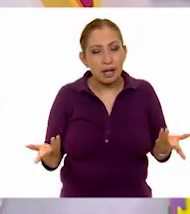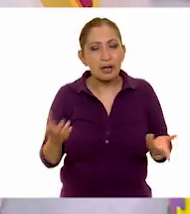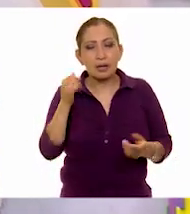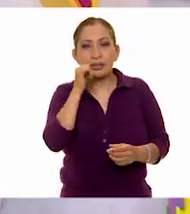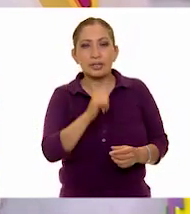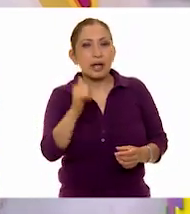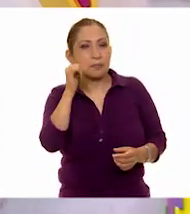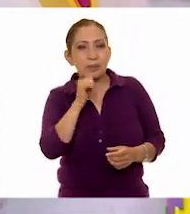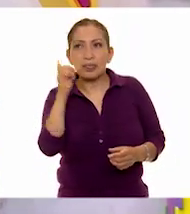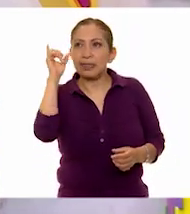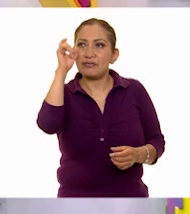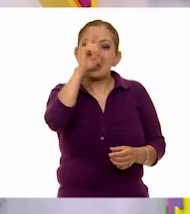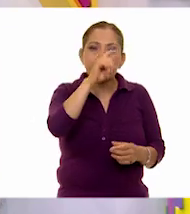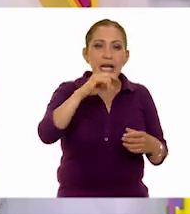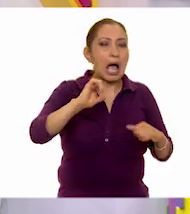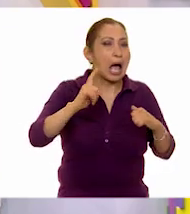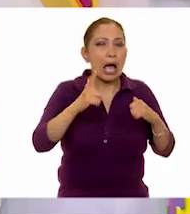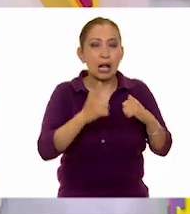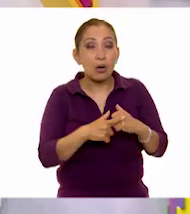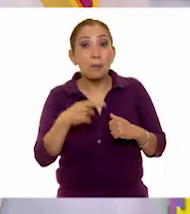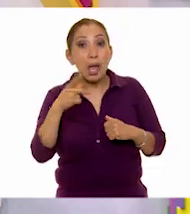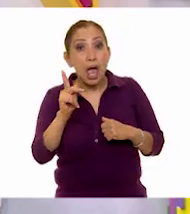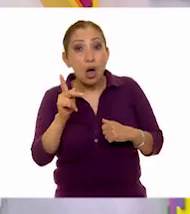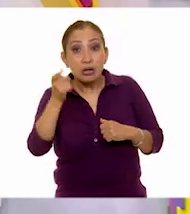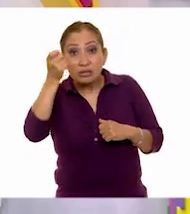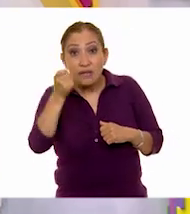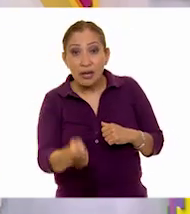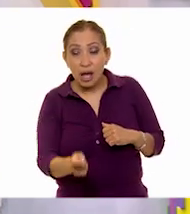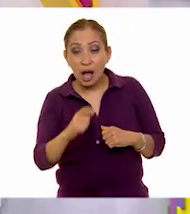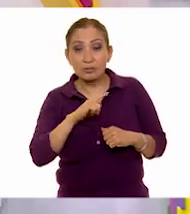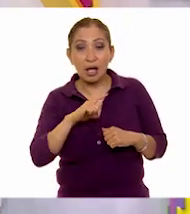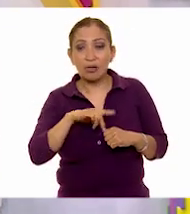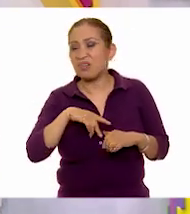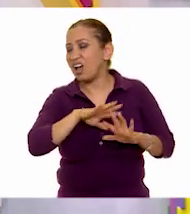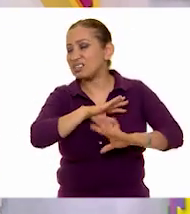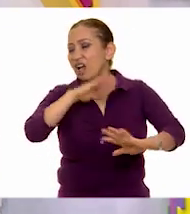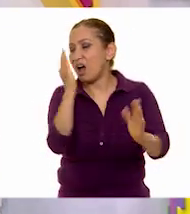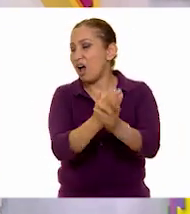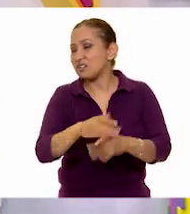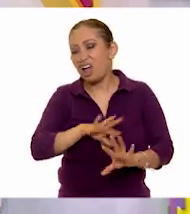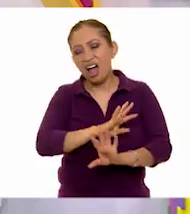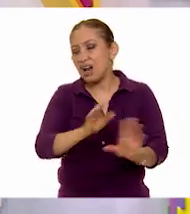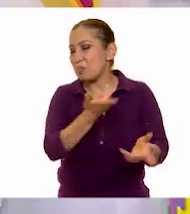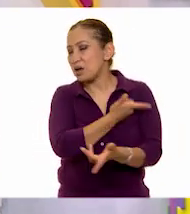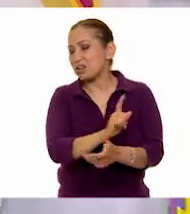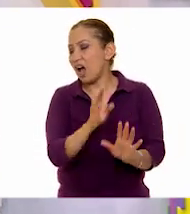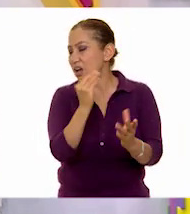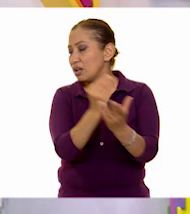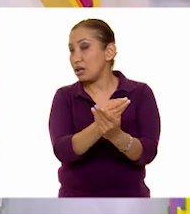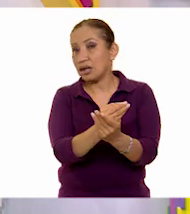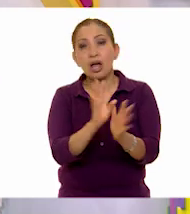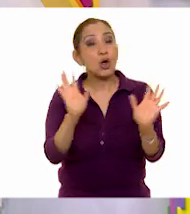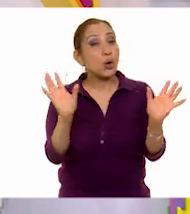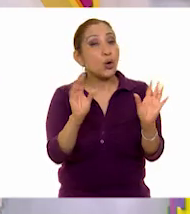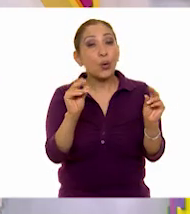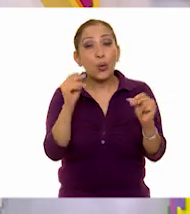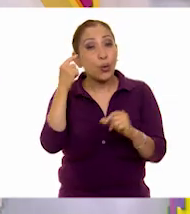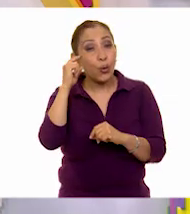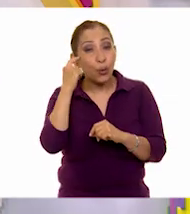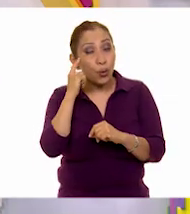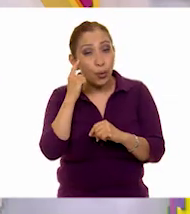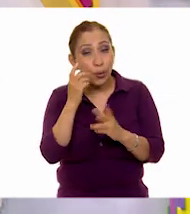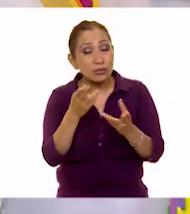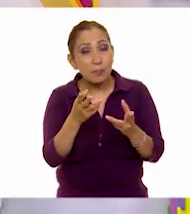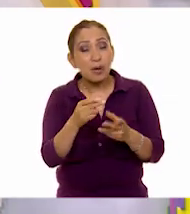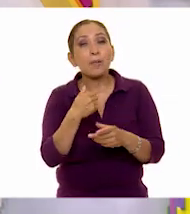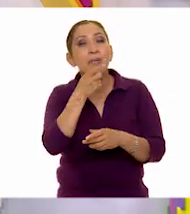son complicadas, pero no por eso hay que rendirse o ponerse de mal humor. Mejor